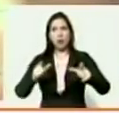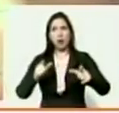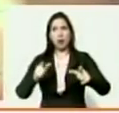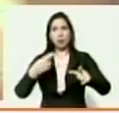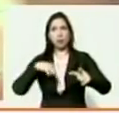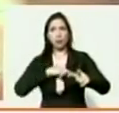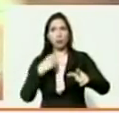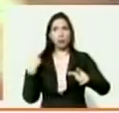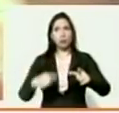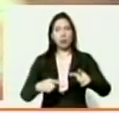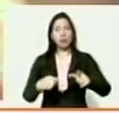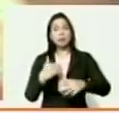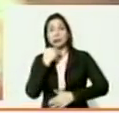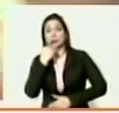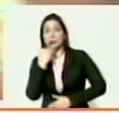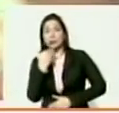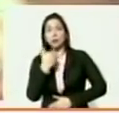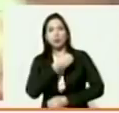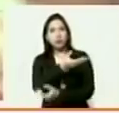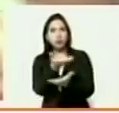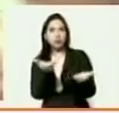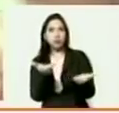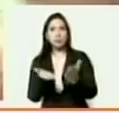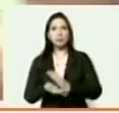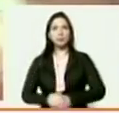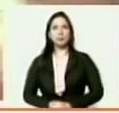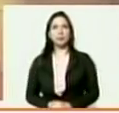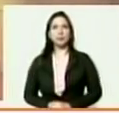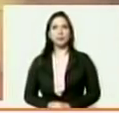tendremos en apenas segundos para todos ustedes.